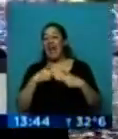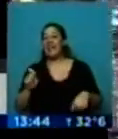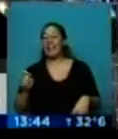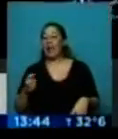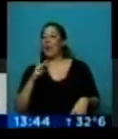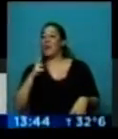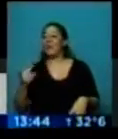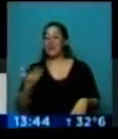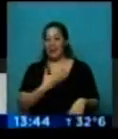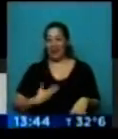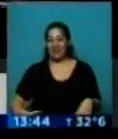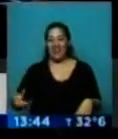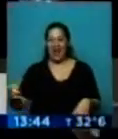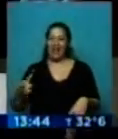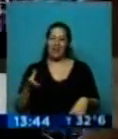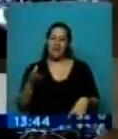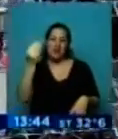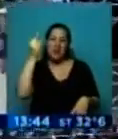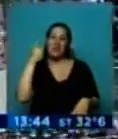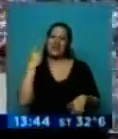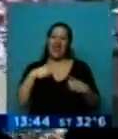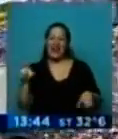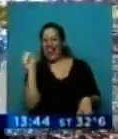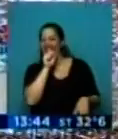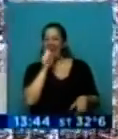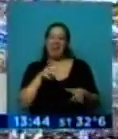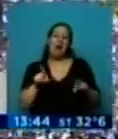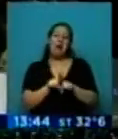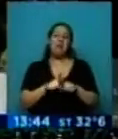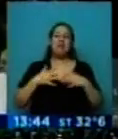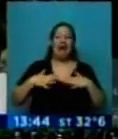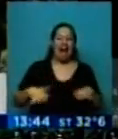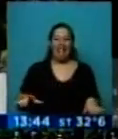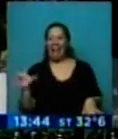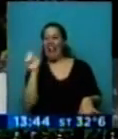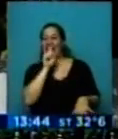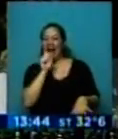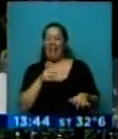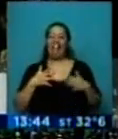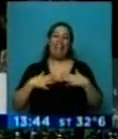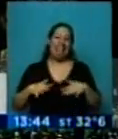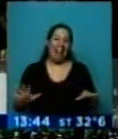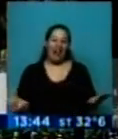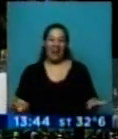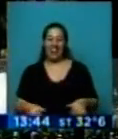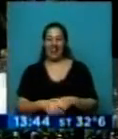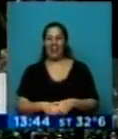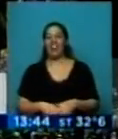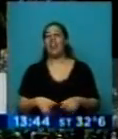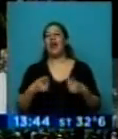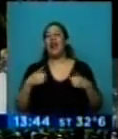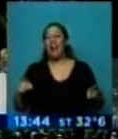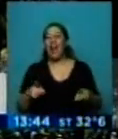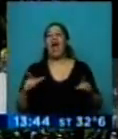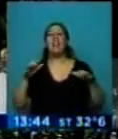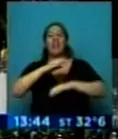vicepresidenta Gabriela Michetti, que no es la primera vez que canta, tampoco. Muy descontracturada, ¿no? Absolutamente. Esta parte de la ceremonia, allí en el balcón, con la